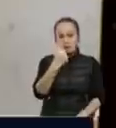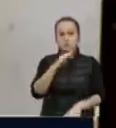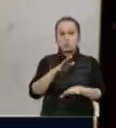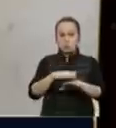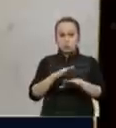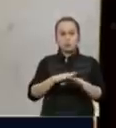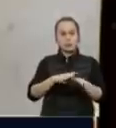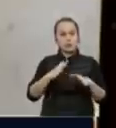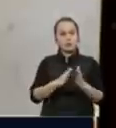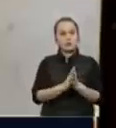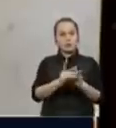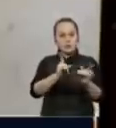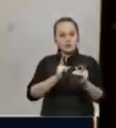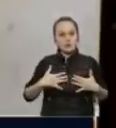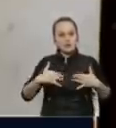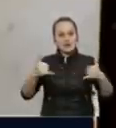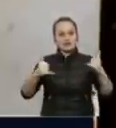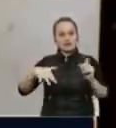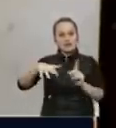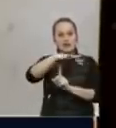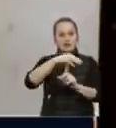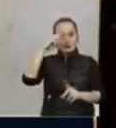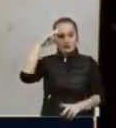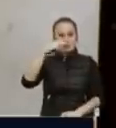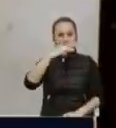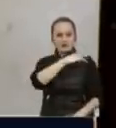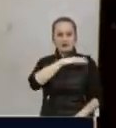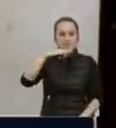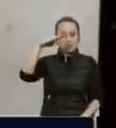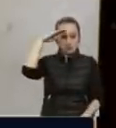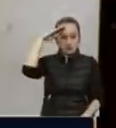gran alegría en el ejército, en las fuerzas militares,